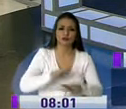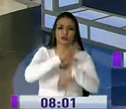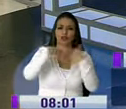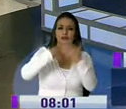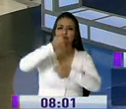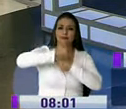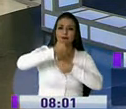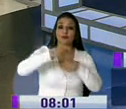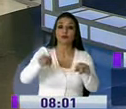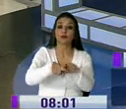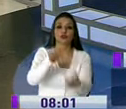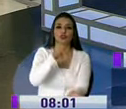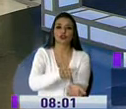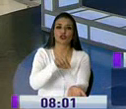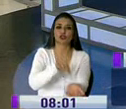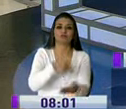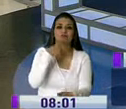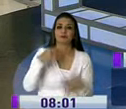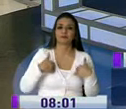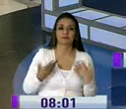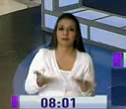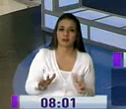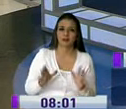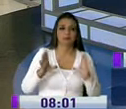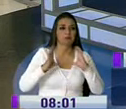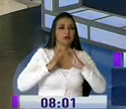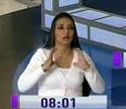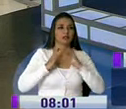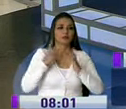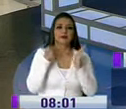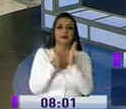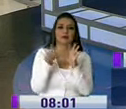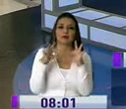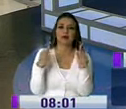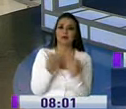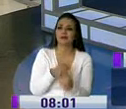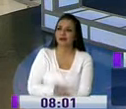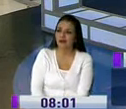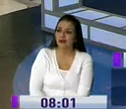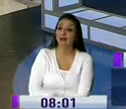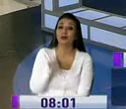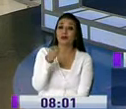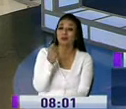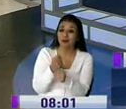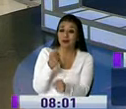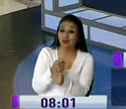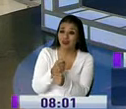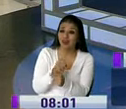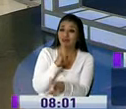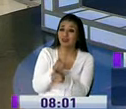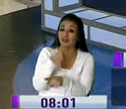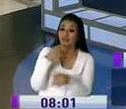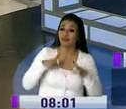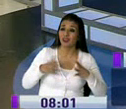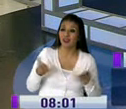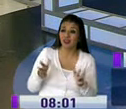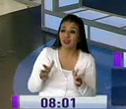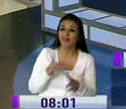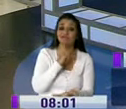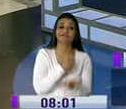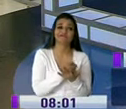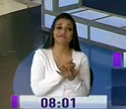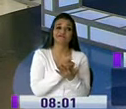como los médicos? No hay feriados. Y las casas nos quedan viendo con la cara, no me digas así, no tienes feriado. Y uno, el tema del